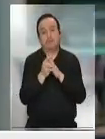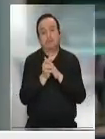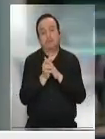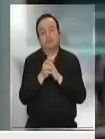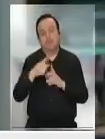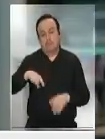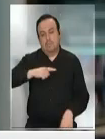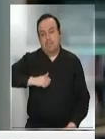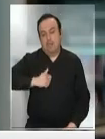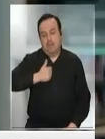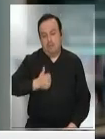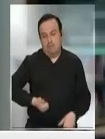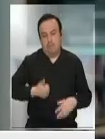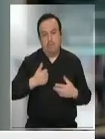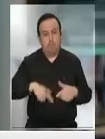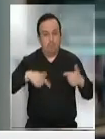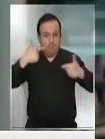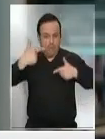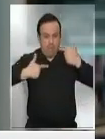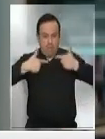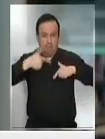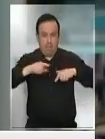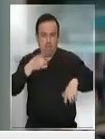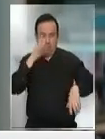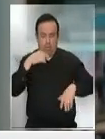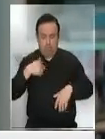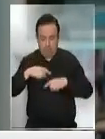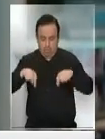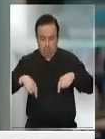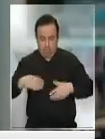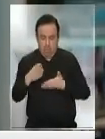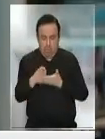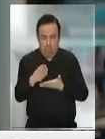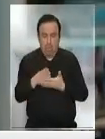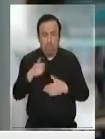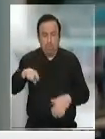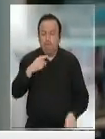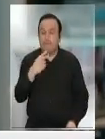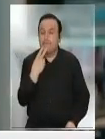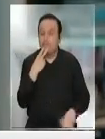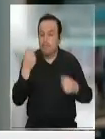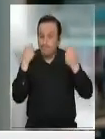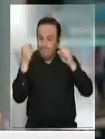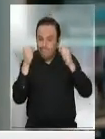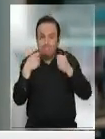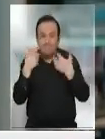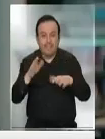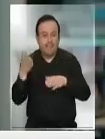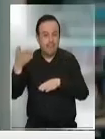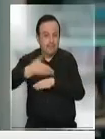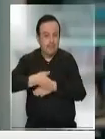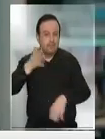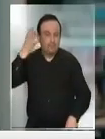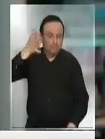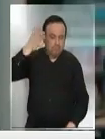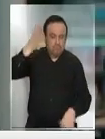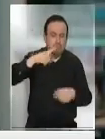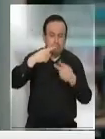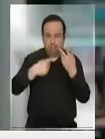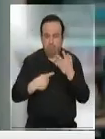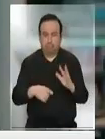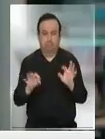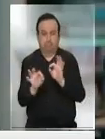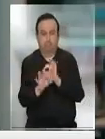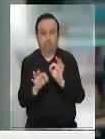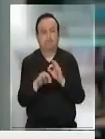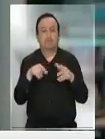exista voluntad política porque no es solamente que lo diga el colegio, lo dice la evidencia, lo dicen los países que ya han dado esta discusión y que hoy